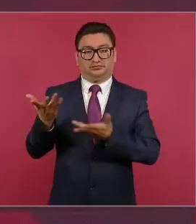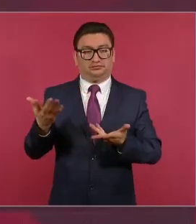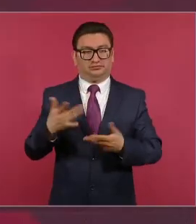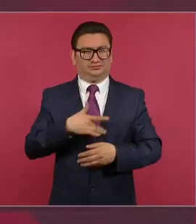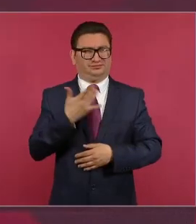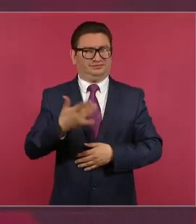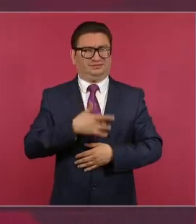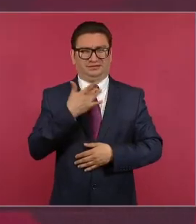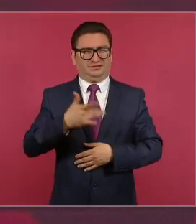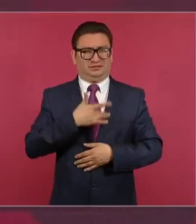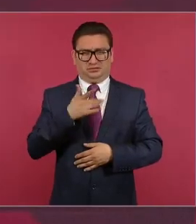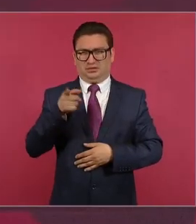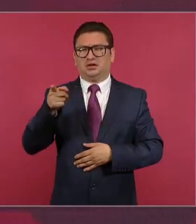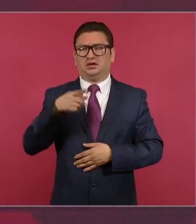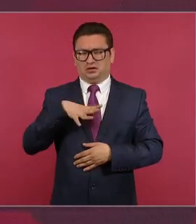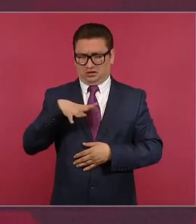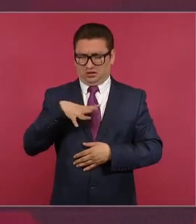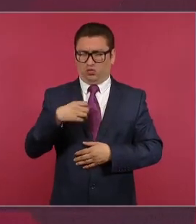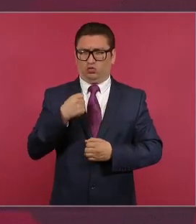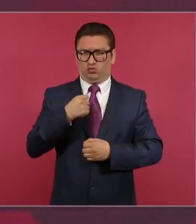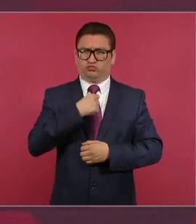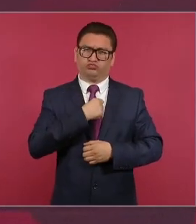y siguen teniendo mucha influencia